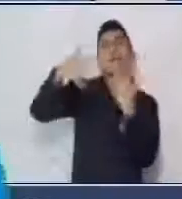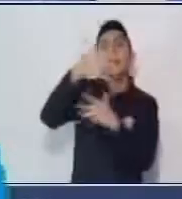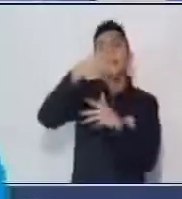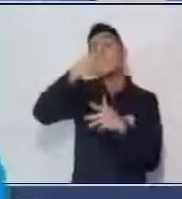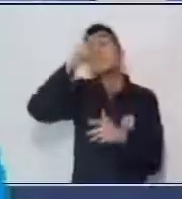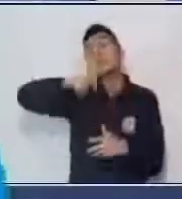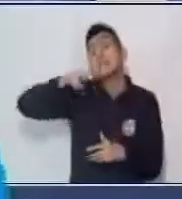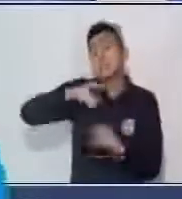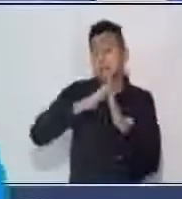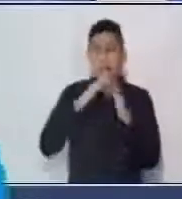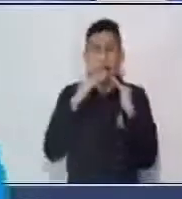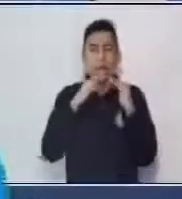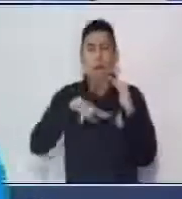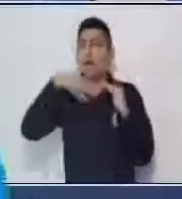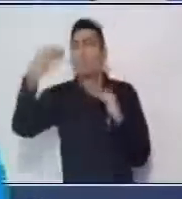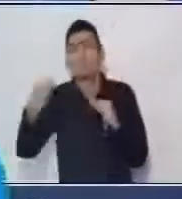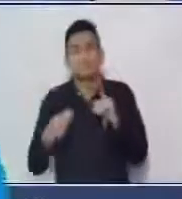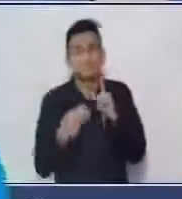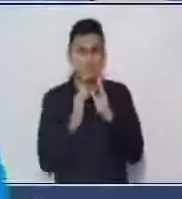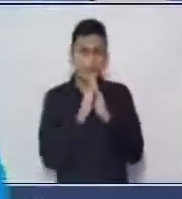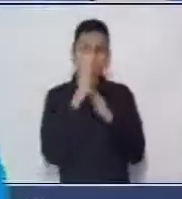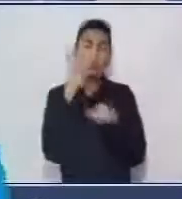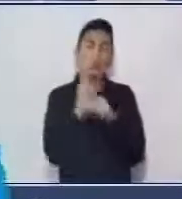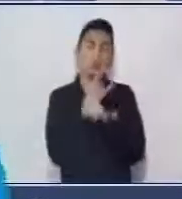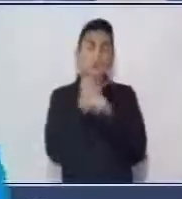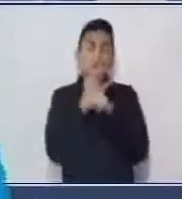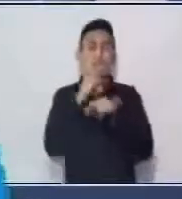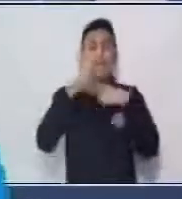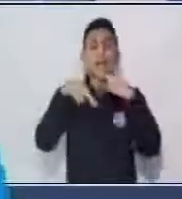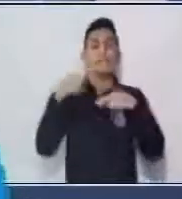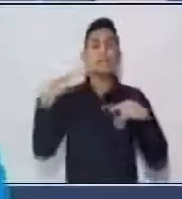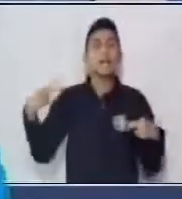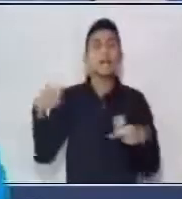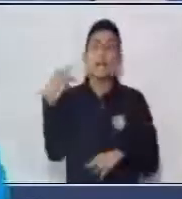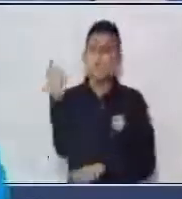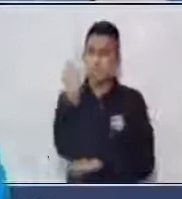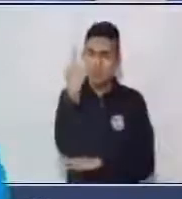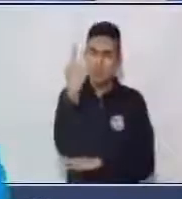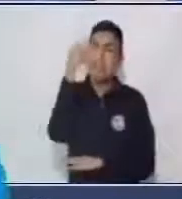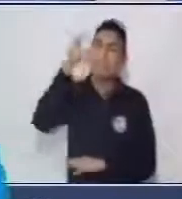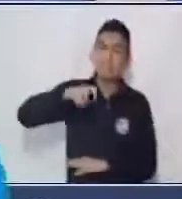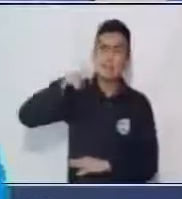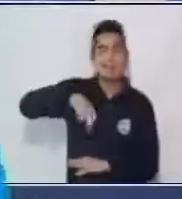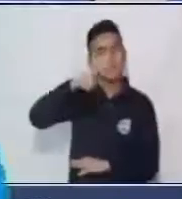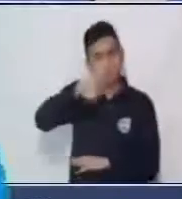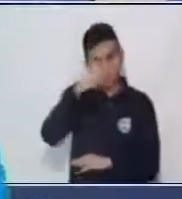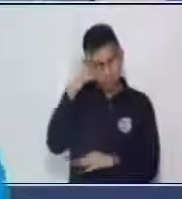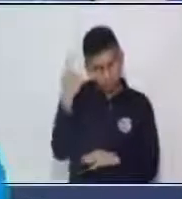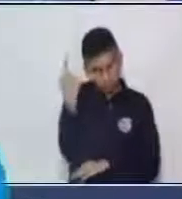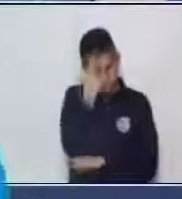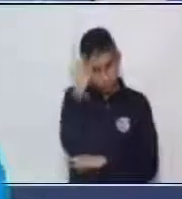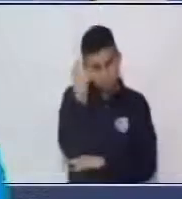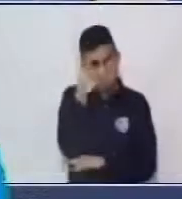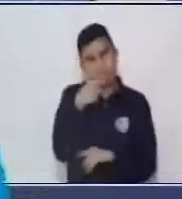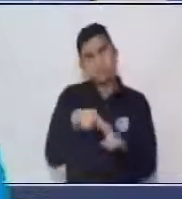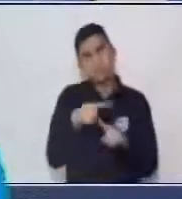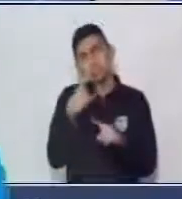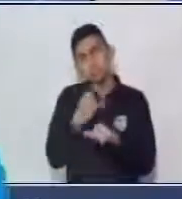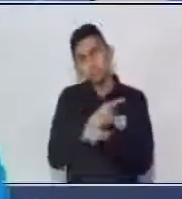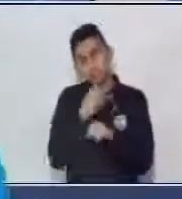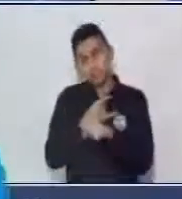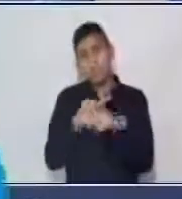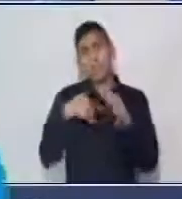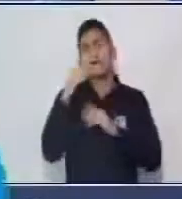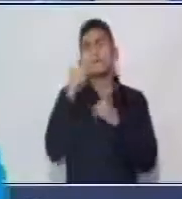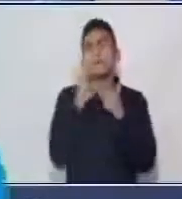necesario que salgas. Y ante todo, utiliza reciclaje, porque creo que es lo mejor para que de todos modos tu trabajo se vea